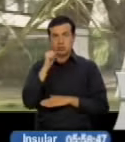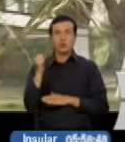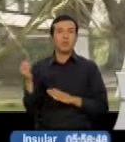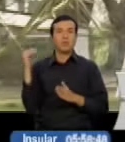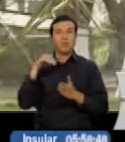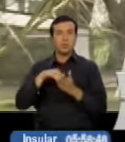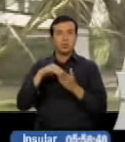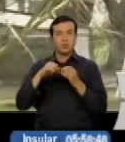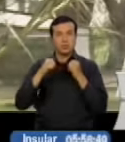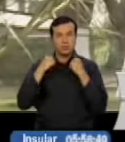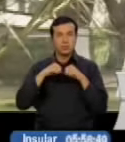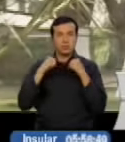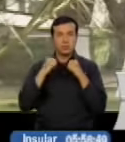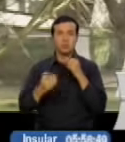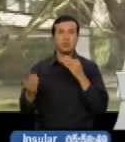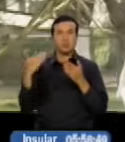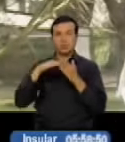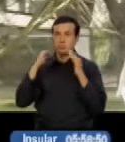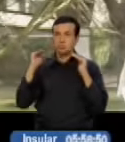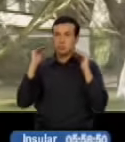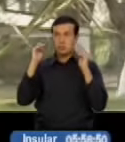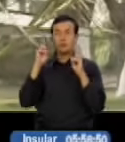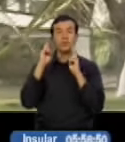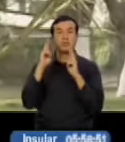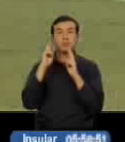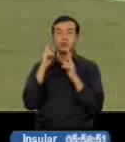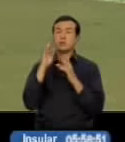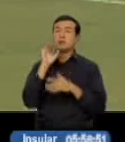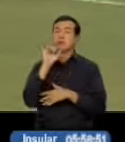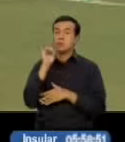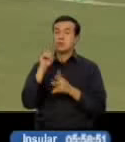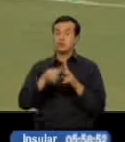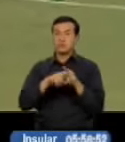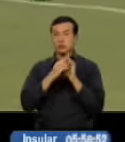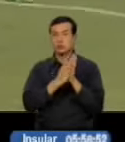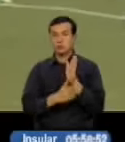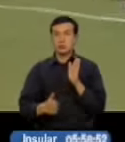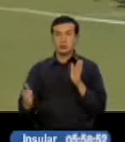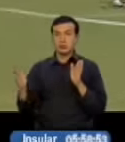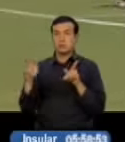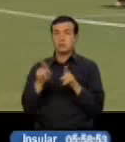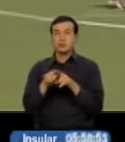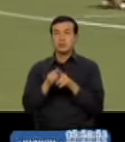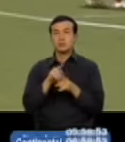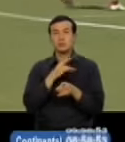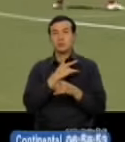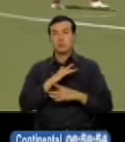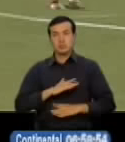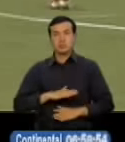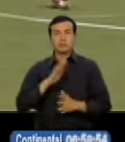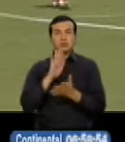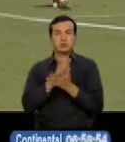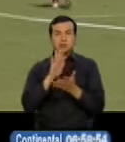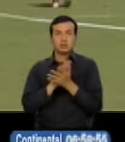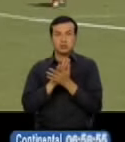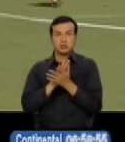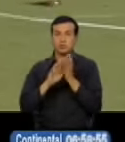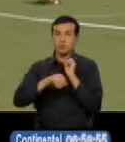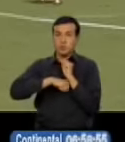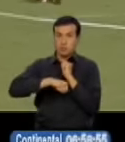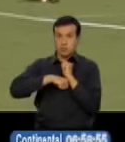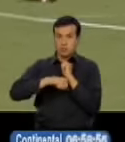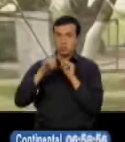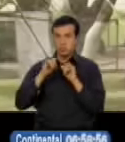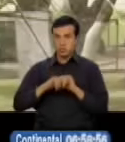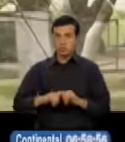partidas importantes nos metemos ahí y esperemos el día sábado empezar, ¿no? Al mismo tiempo nos deja un poco tranquilo saber que creamos opciones de gol, que tratamos de